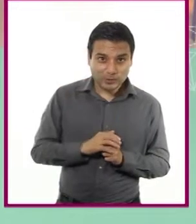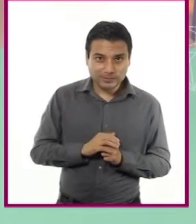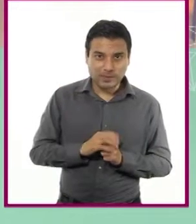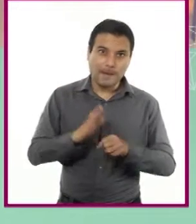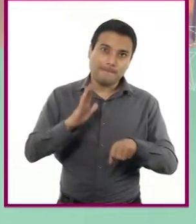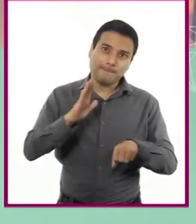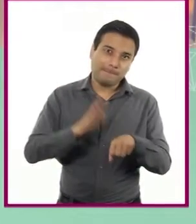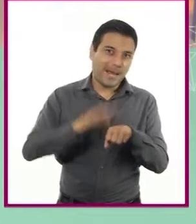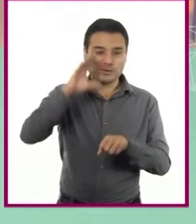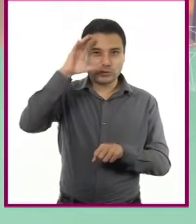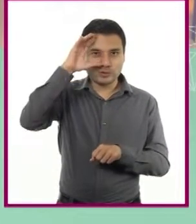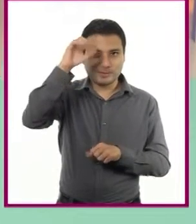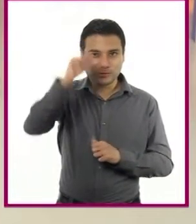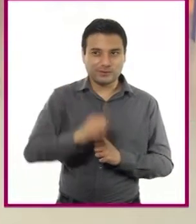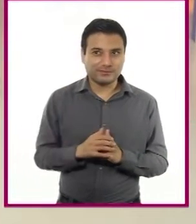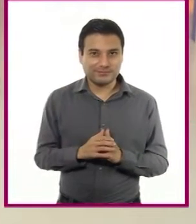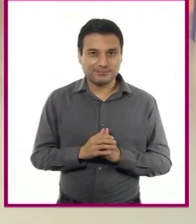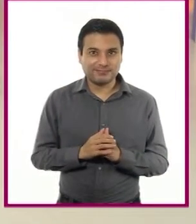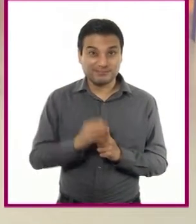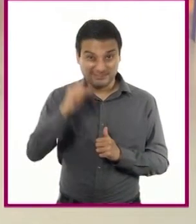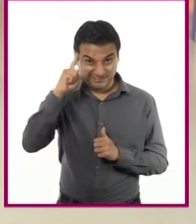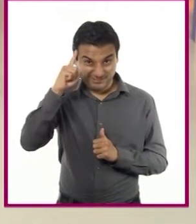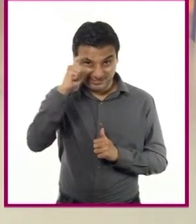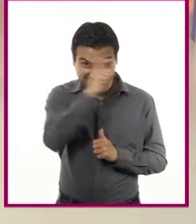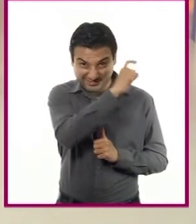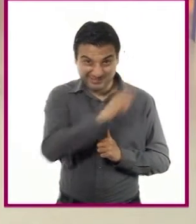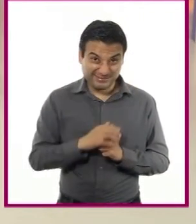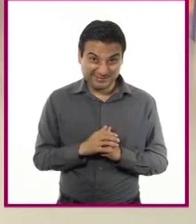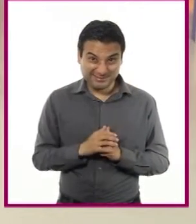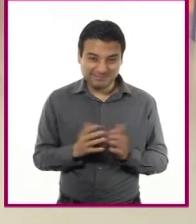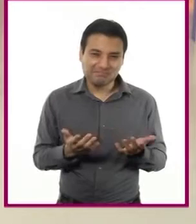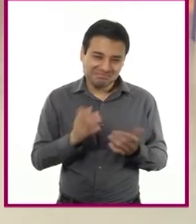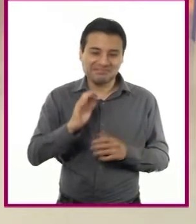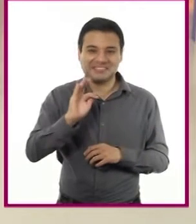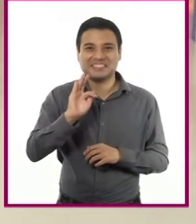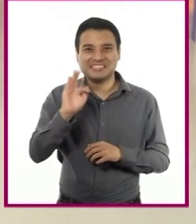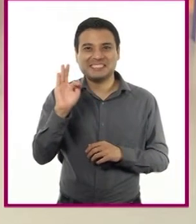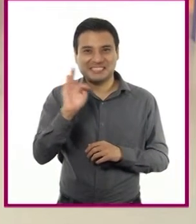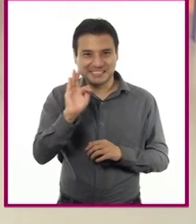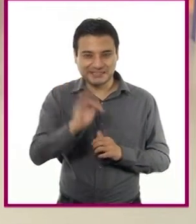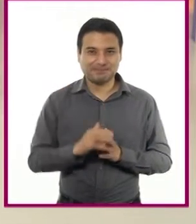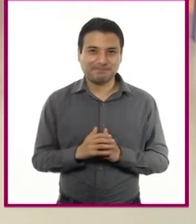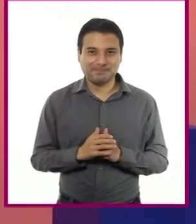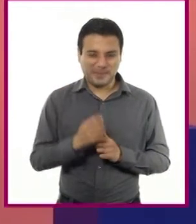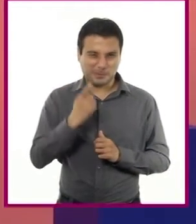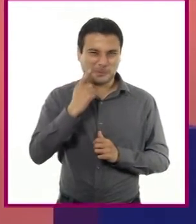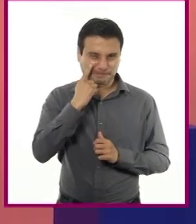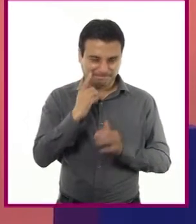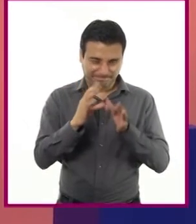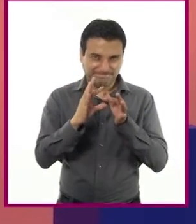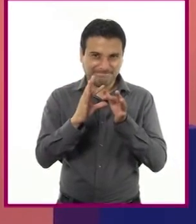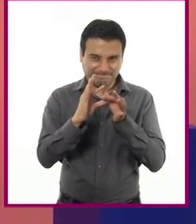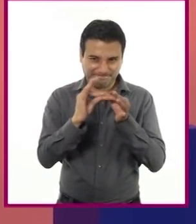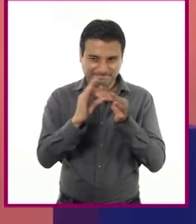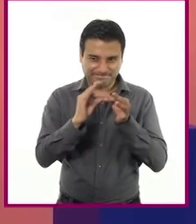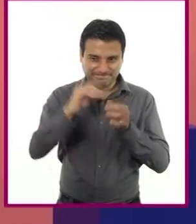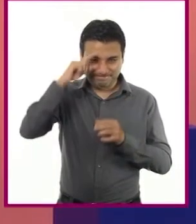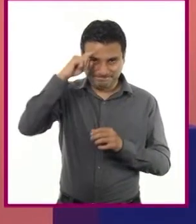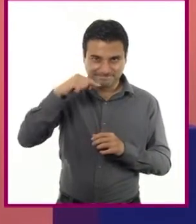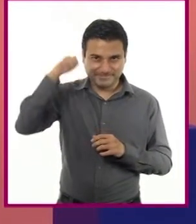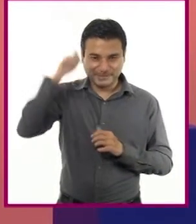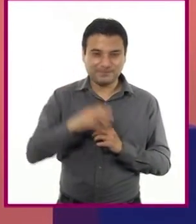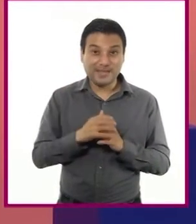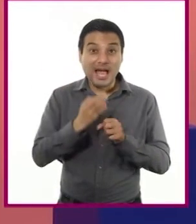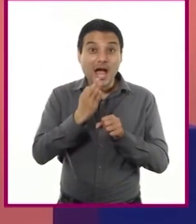conceptos. ¿Suena complicado? Podría serlo, pero para simplificarlo, aprenderemos a